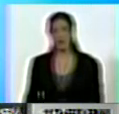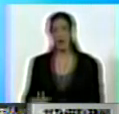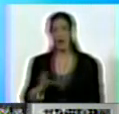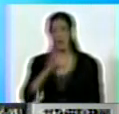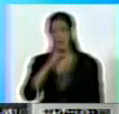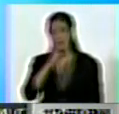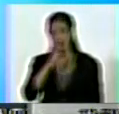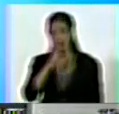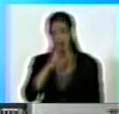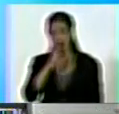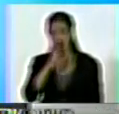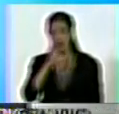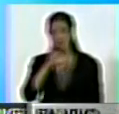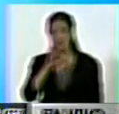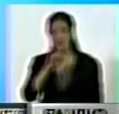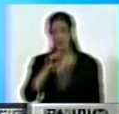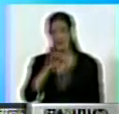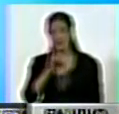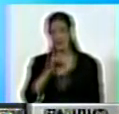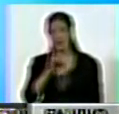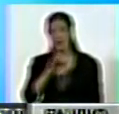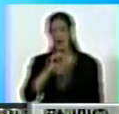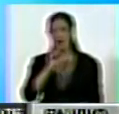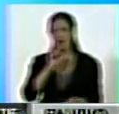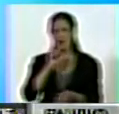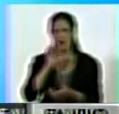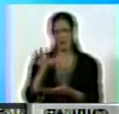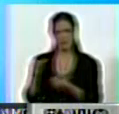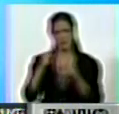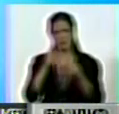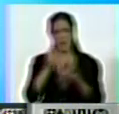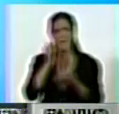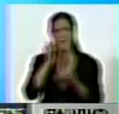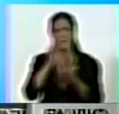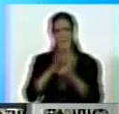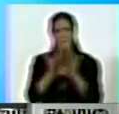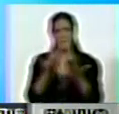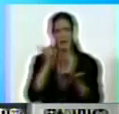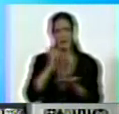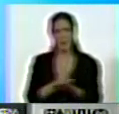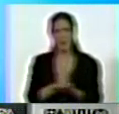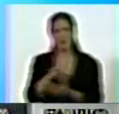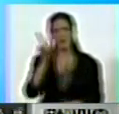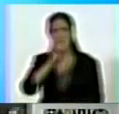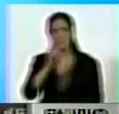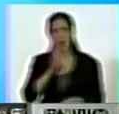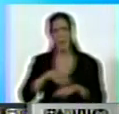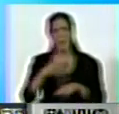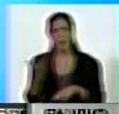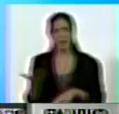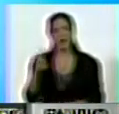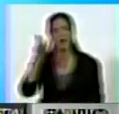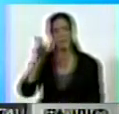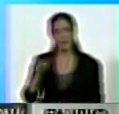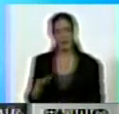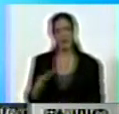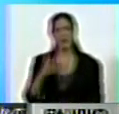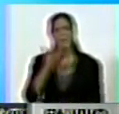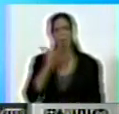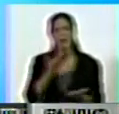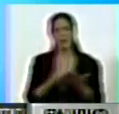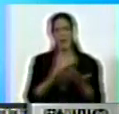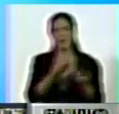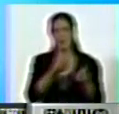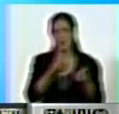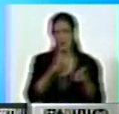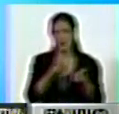en City Mall, retuvieron un pasaporte venezolano debido a que la persona que solicitaba el